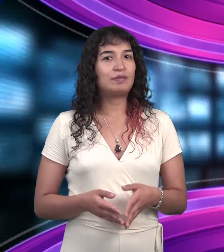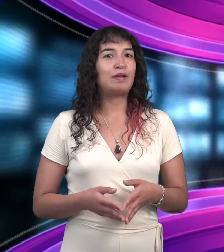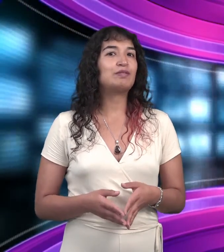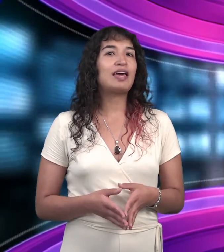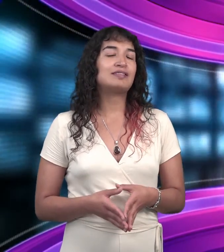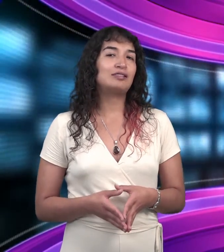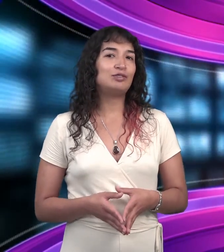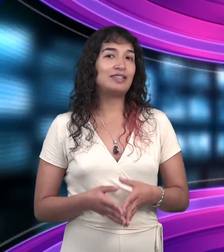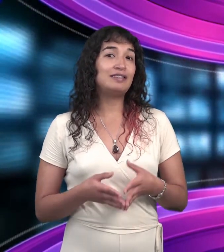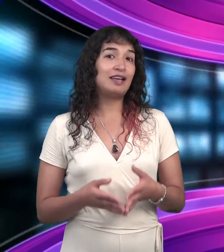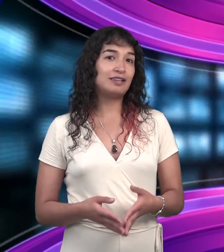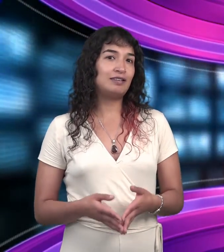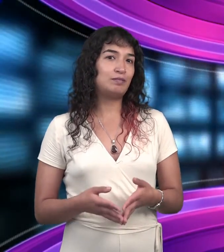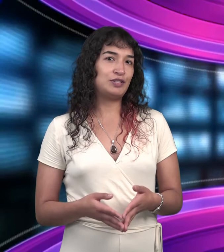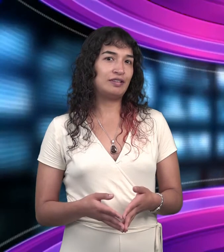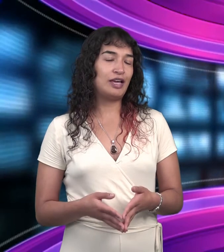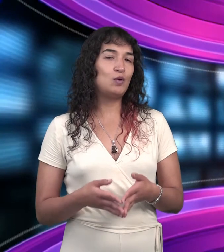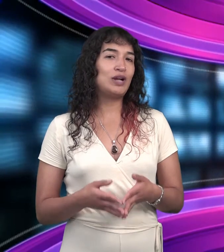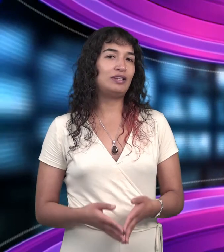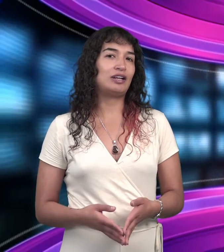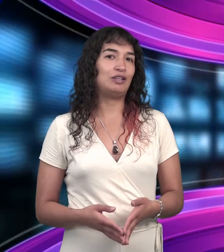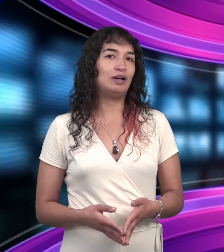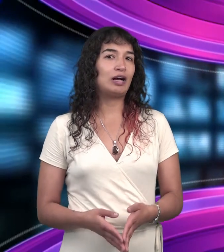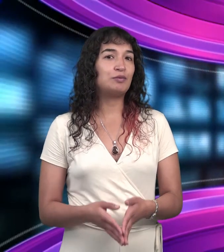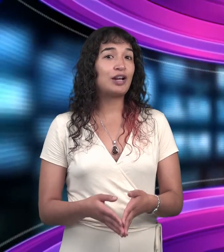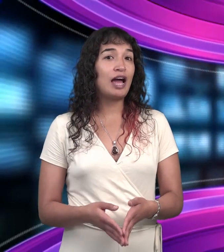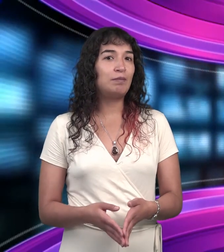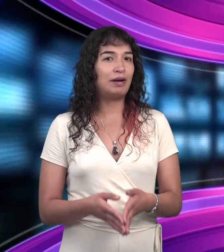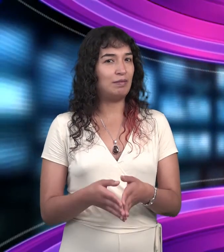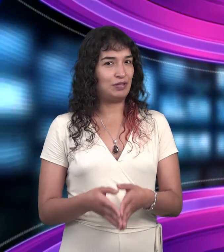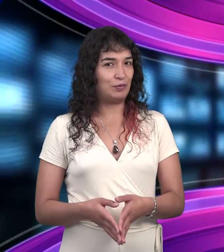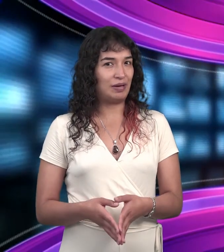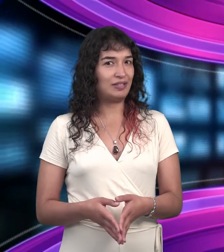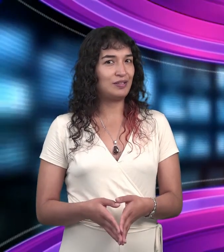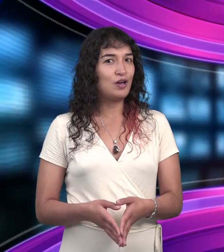Esperemos que de estas luchas nazca y se proyecte una alternativa de cambio real para el vecino país.